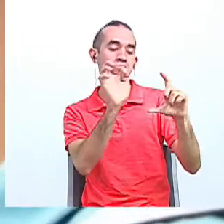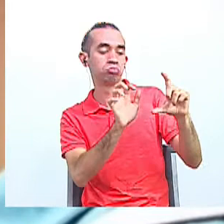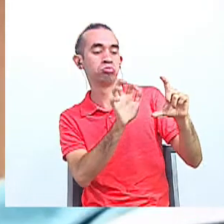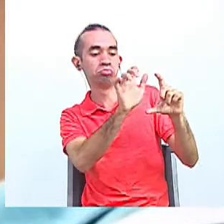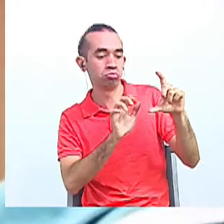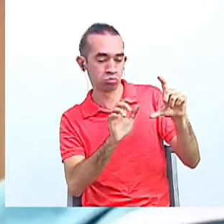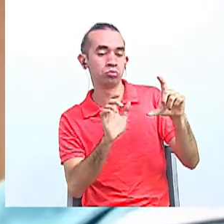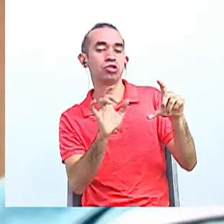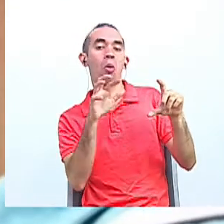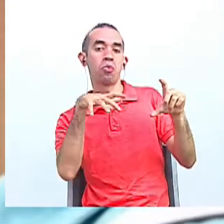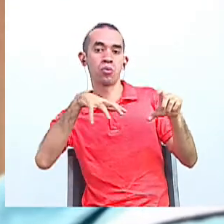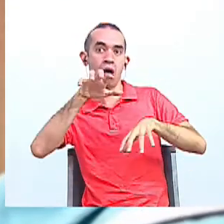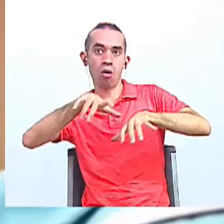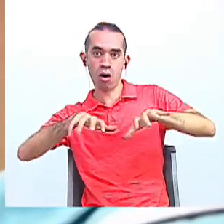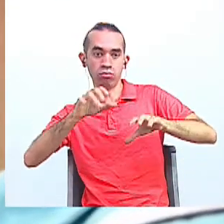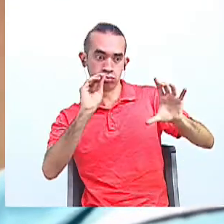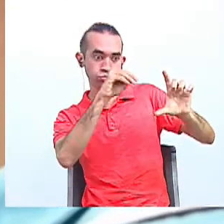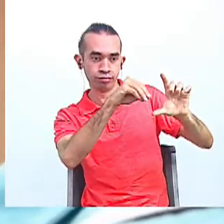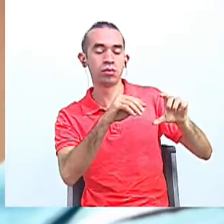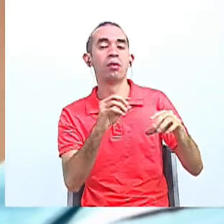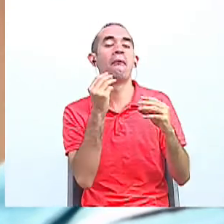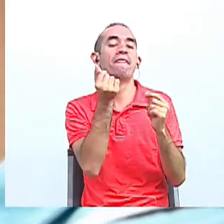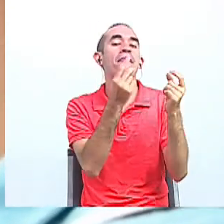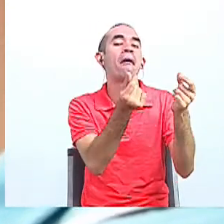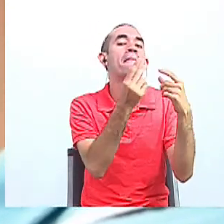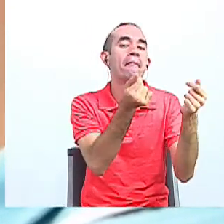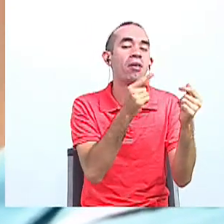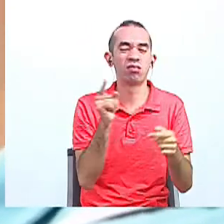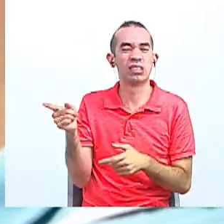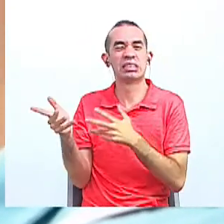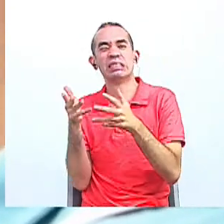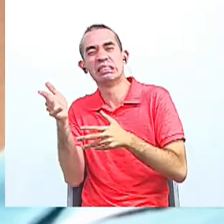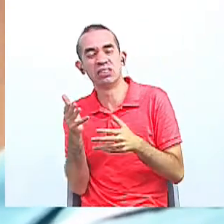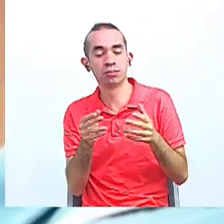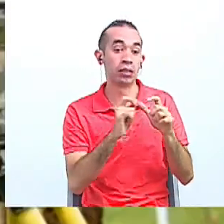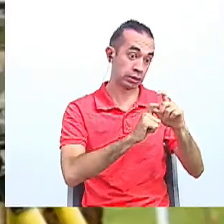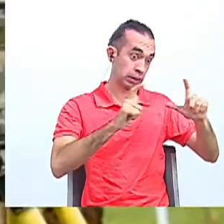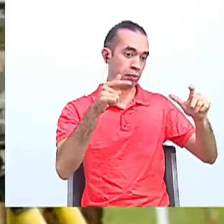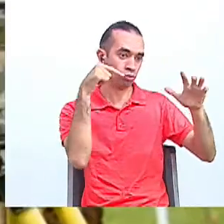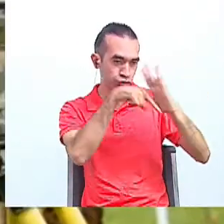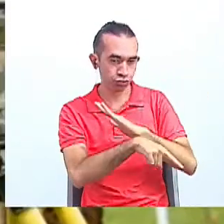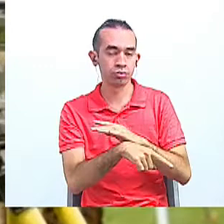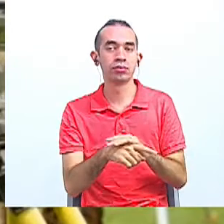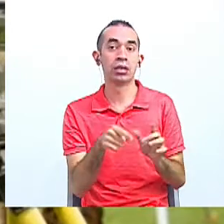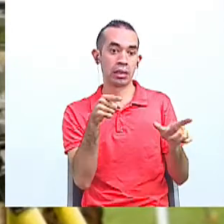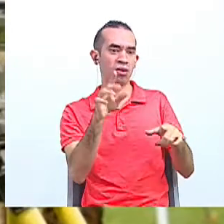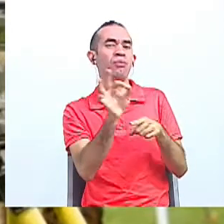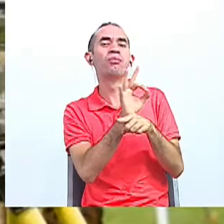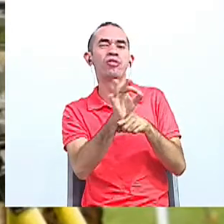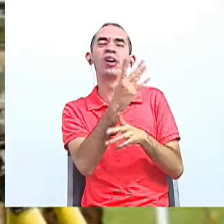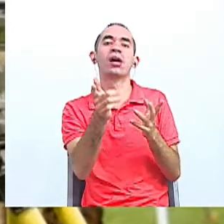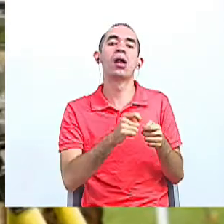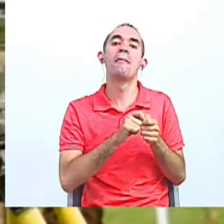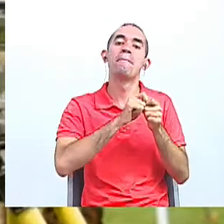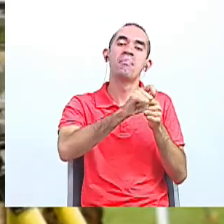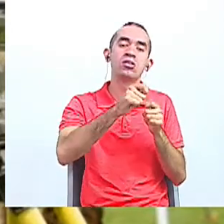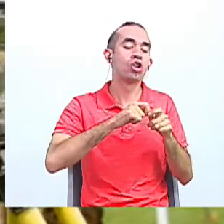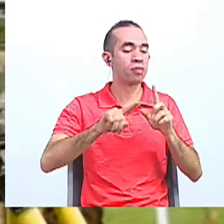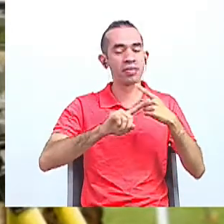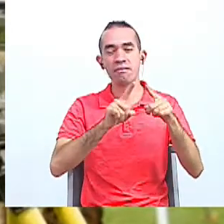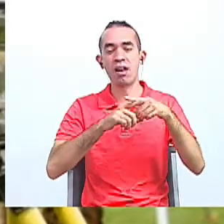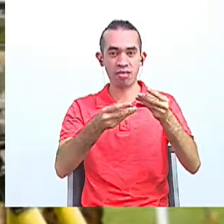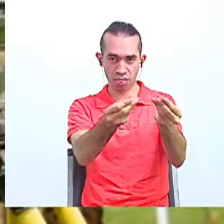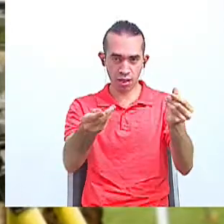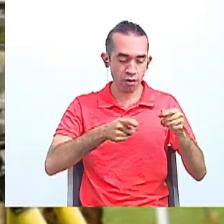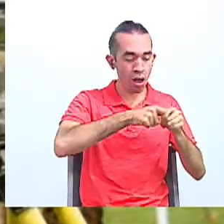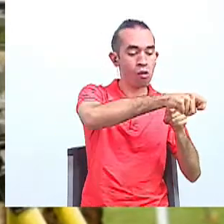todo este tipo de información un poco más rápido y mucho más amplio. Con este equipo lo que principalmente hacemos es la medición de poligonales, que se usa mucho en